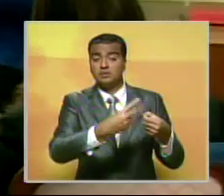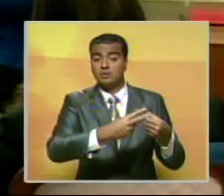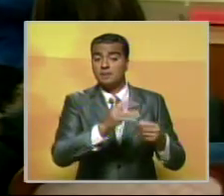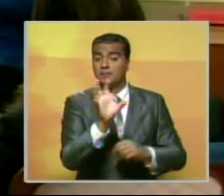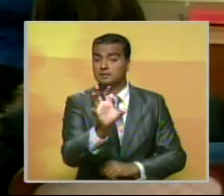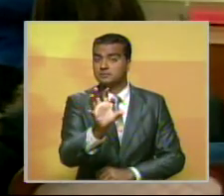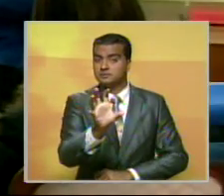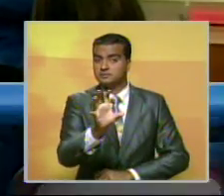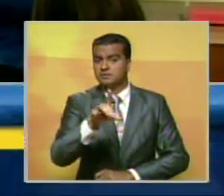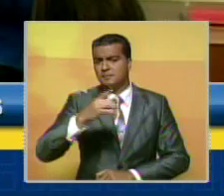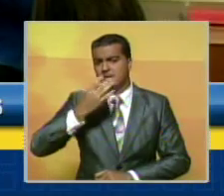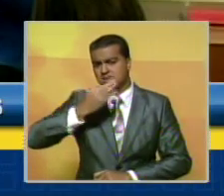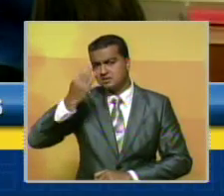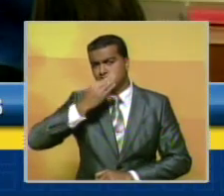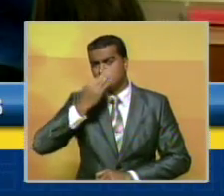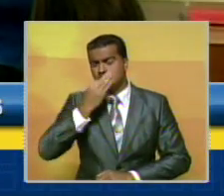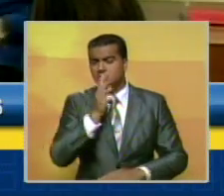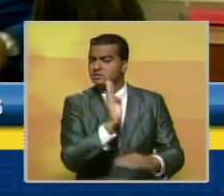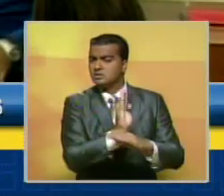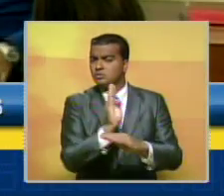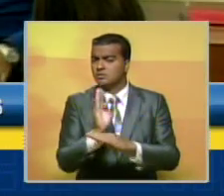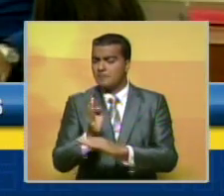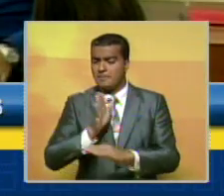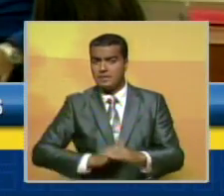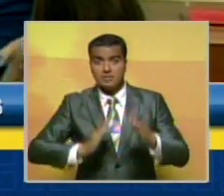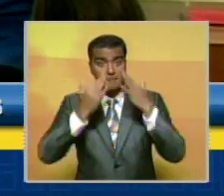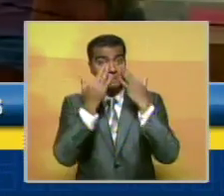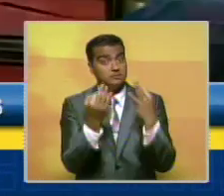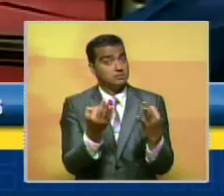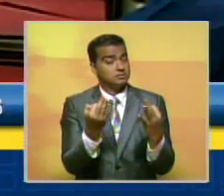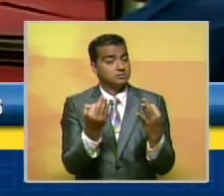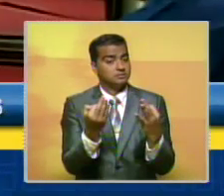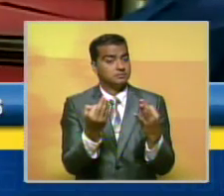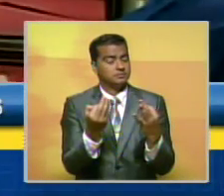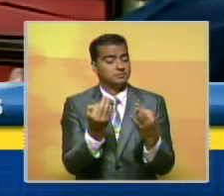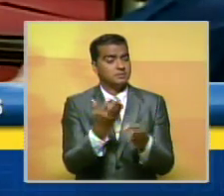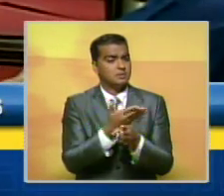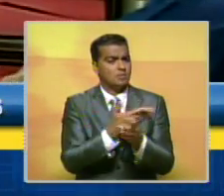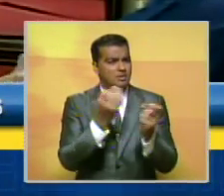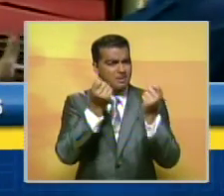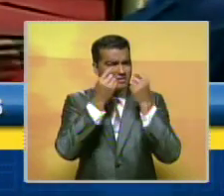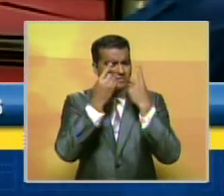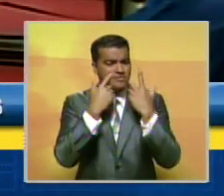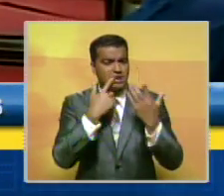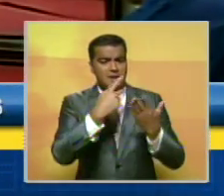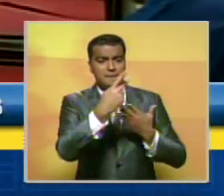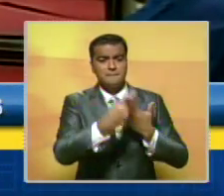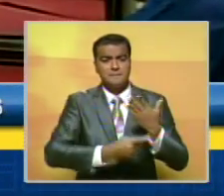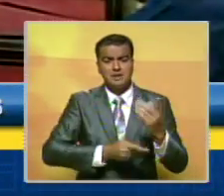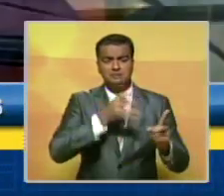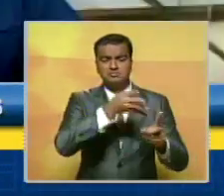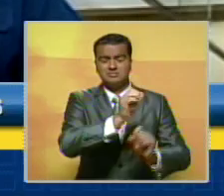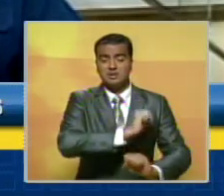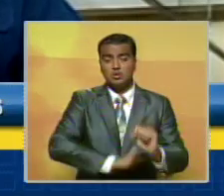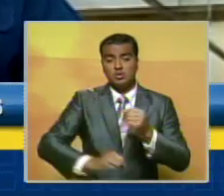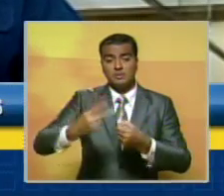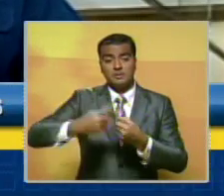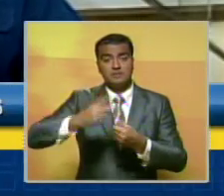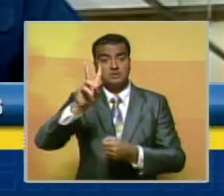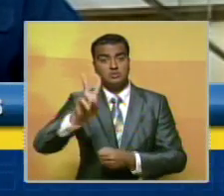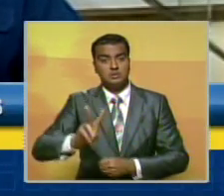jefe de Estado aseguró que cuerpos de seguridad se mantienen en alerta luego de descubrir presuntos planes para atentar contra